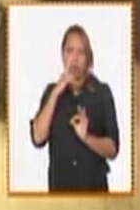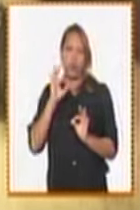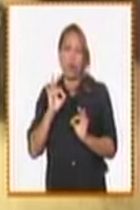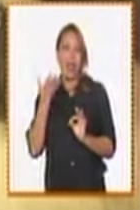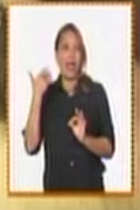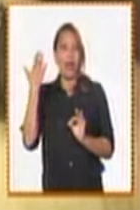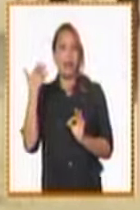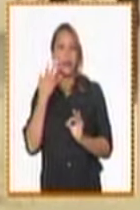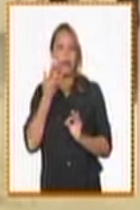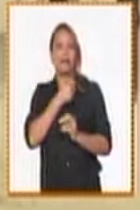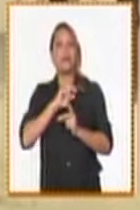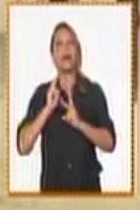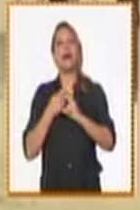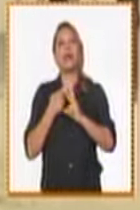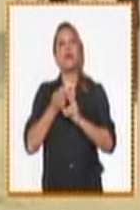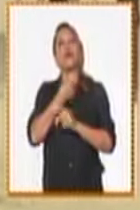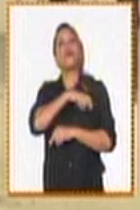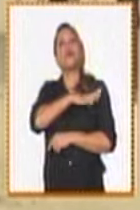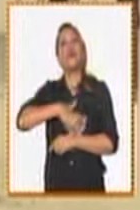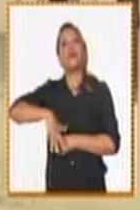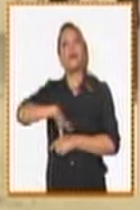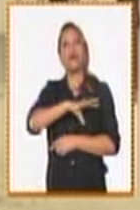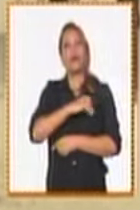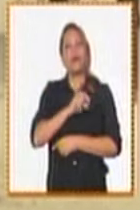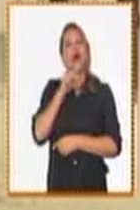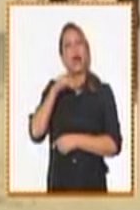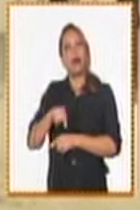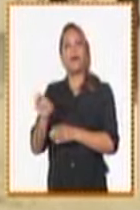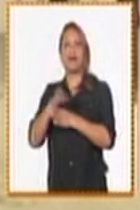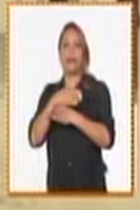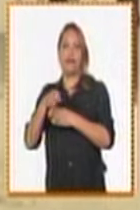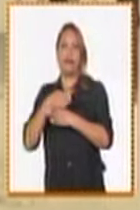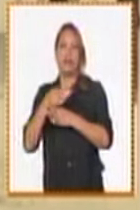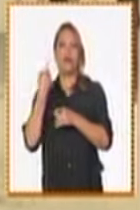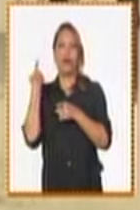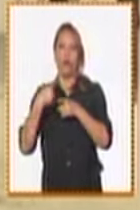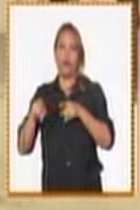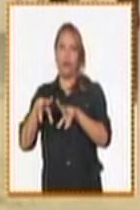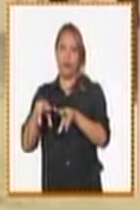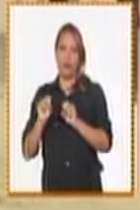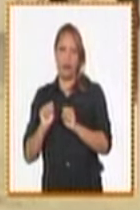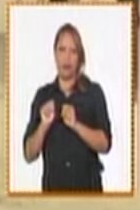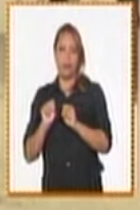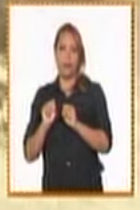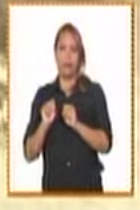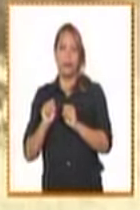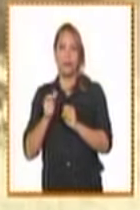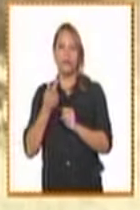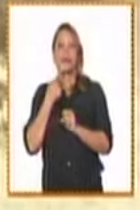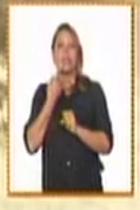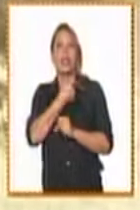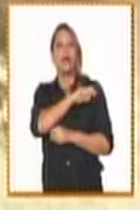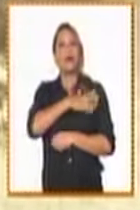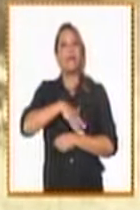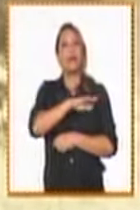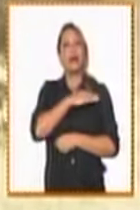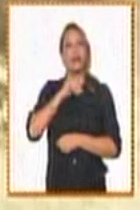lo que se funda posteriormente San Salvador es otro poblado. Los españoles llegan aquí por vez